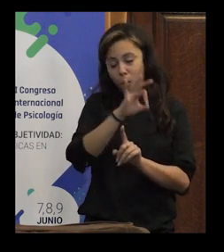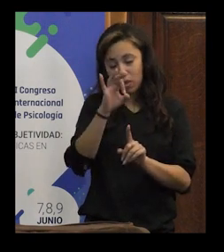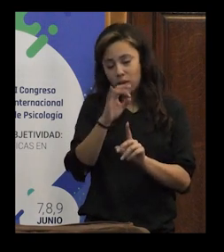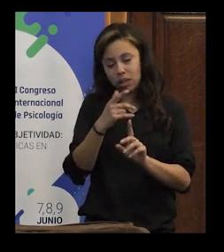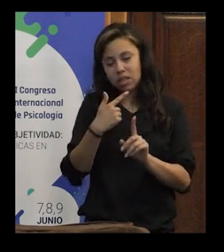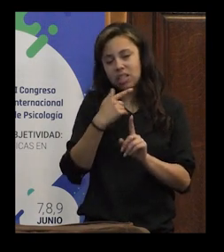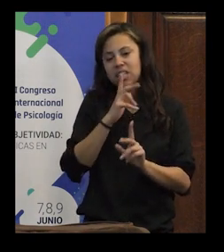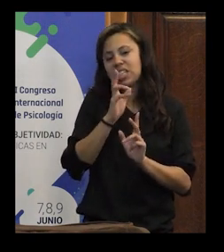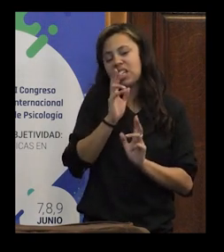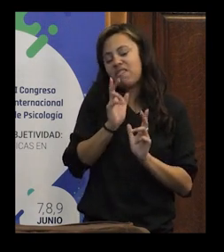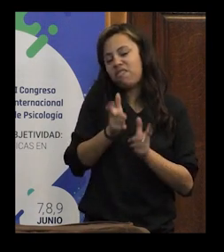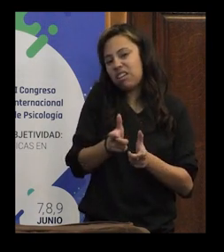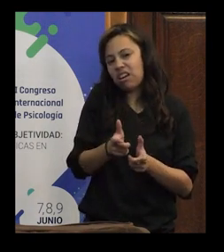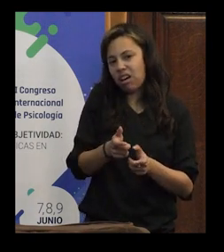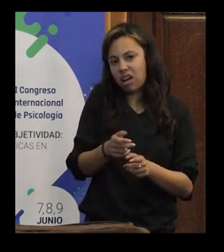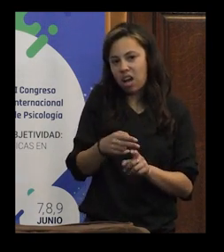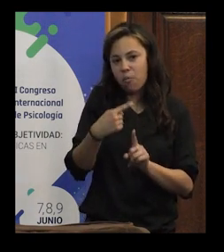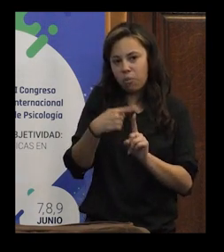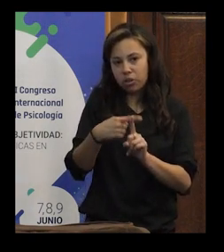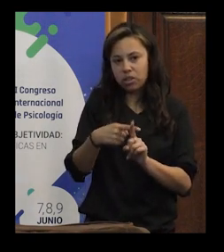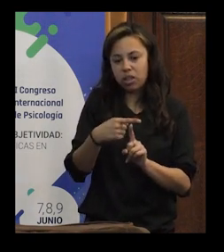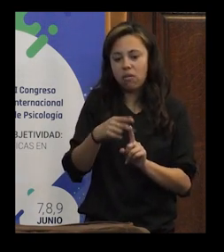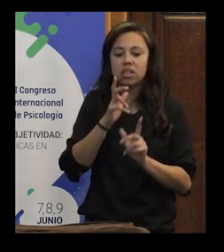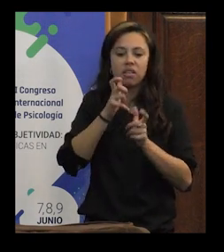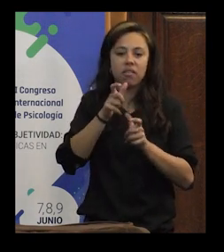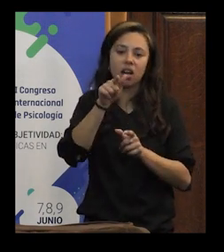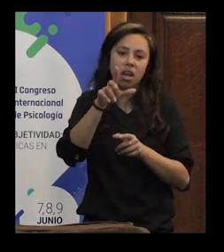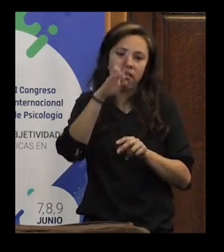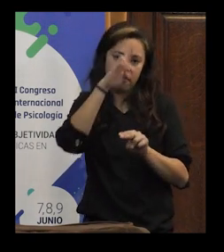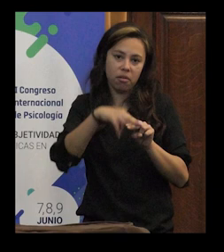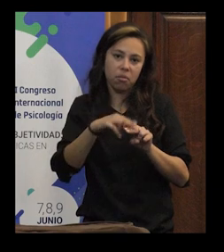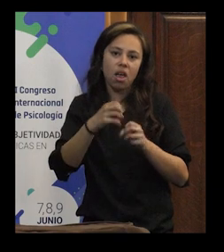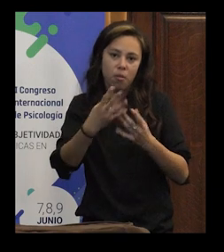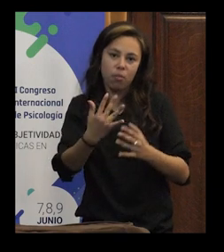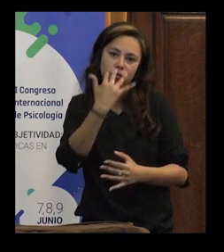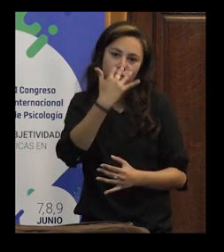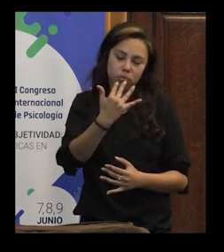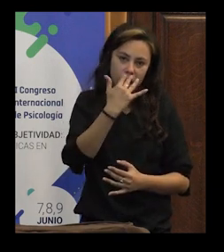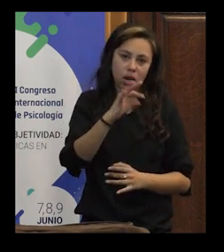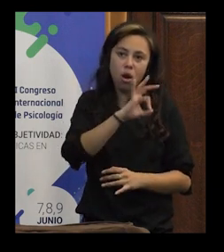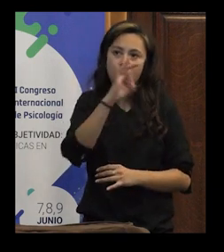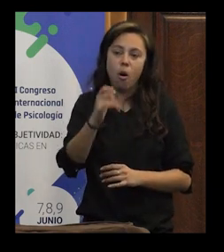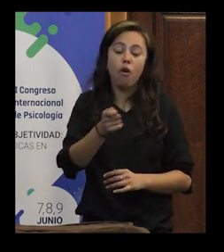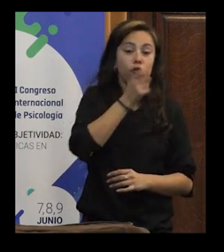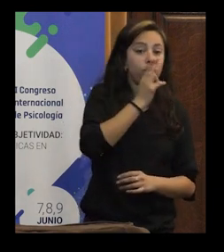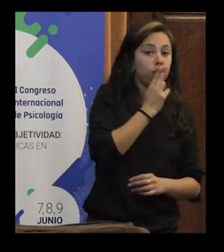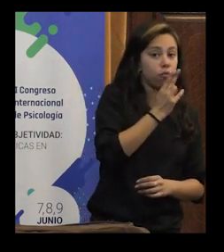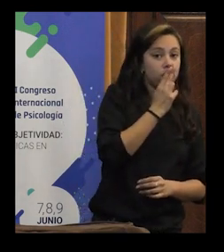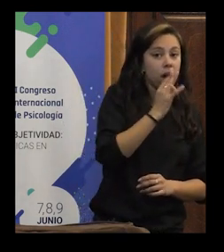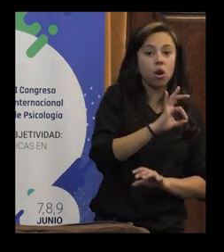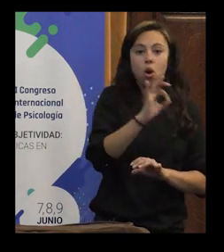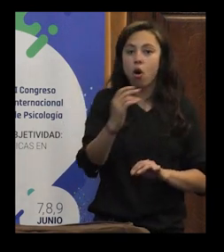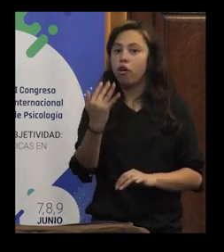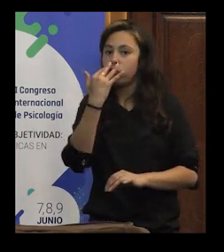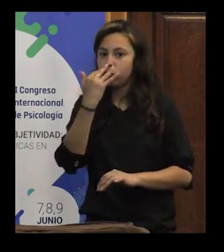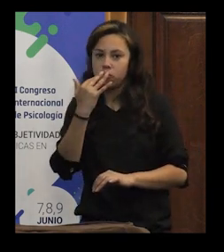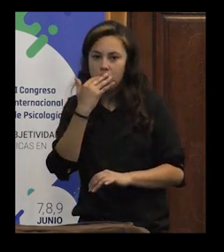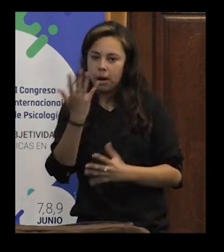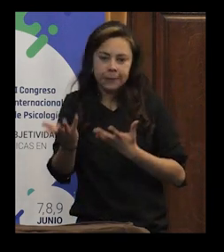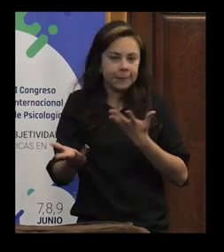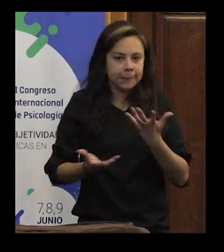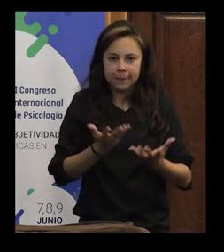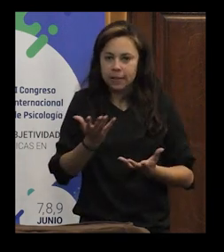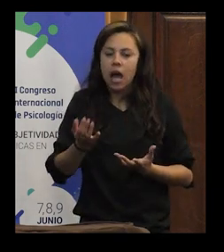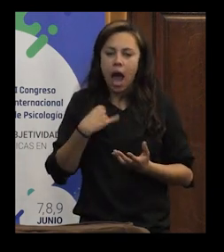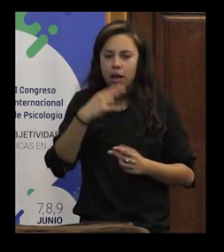predisposición, no significa inevitabilidad, y un resultado negativo, dado que